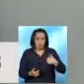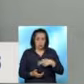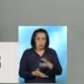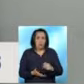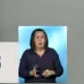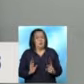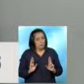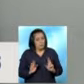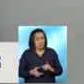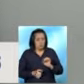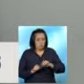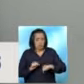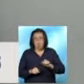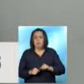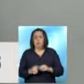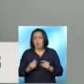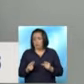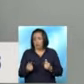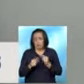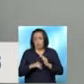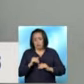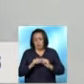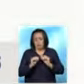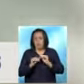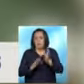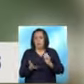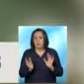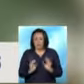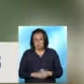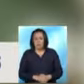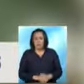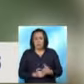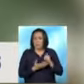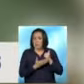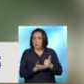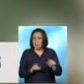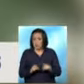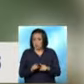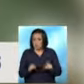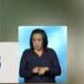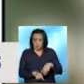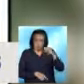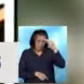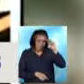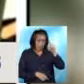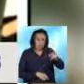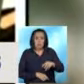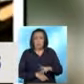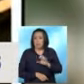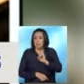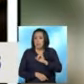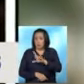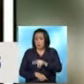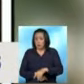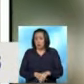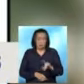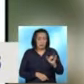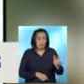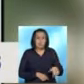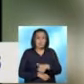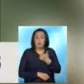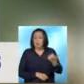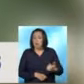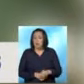una pronta recuperación. Un abrazo grande. La ayuda también llega desde México. Raúl Ruidíaz y Andy Polo del